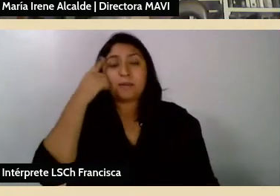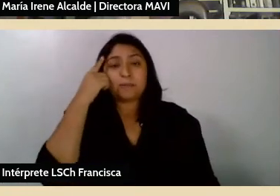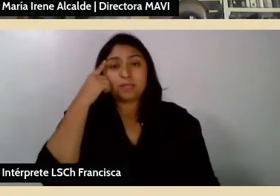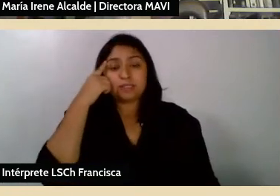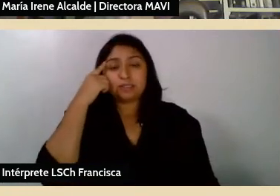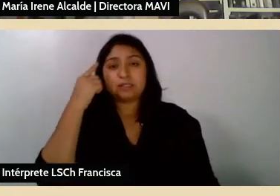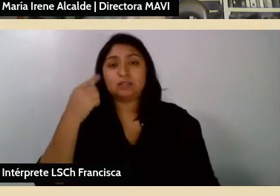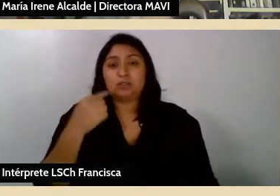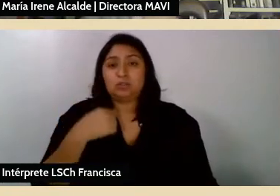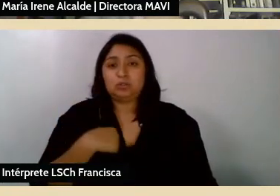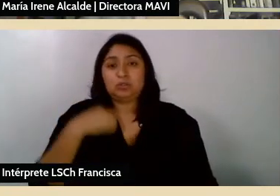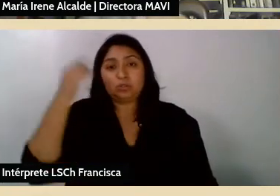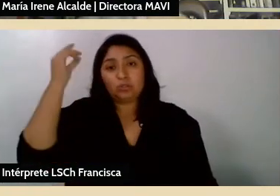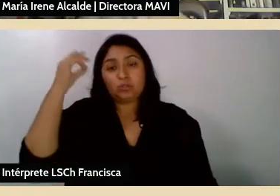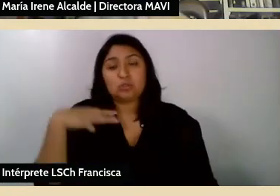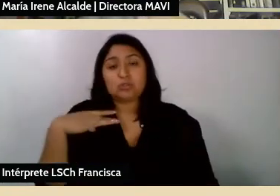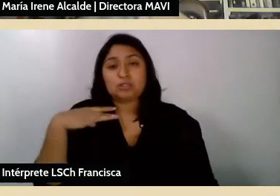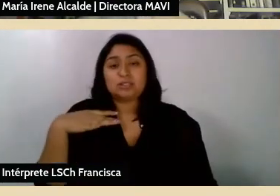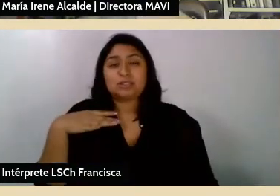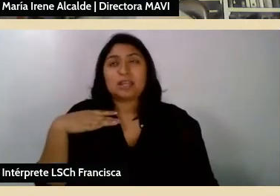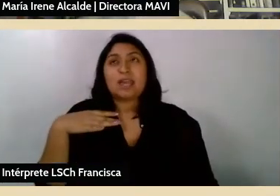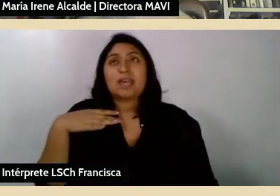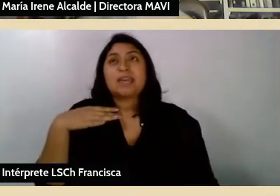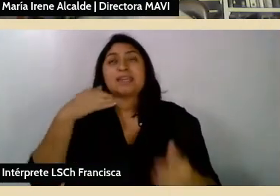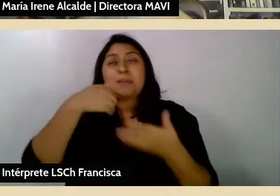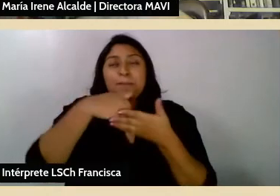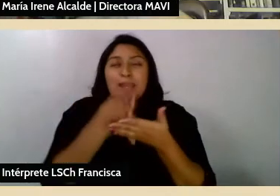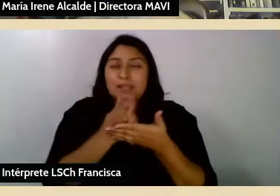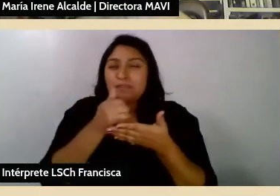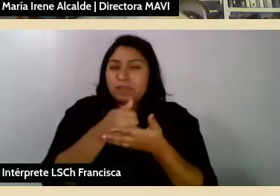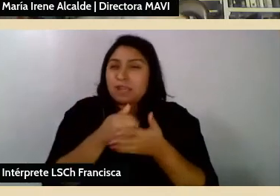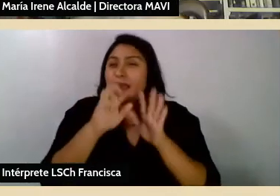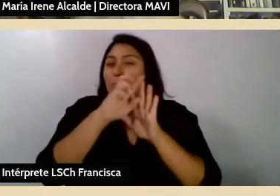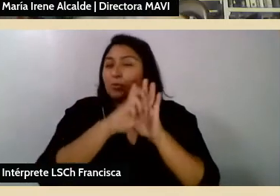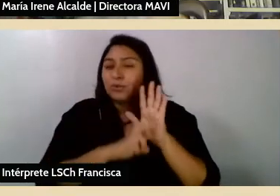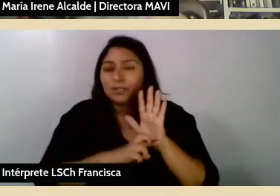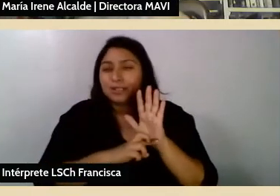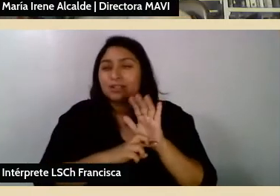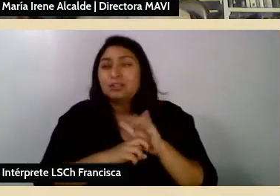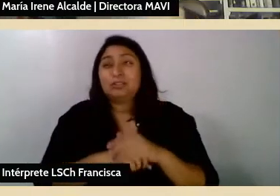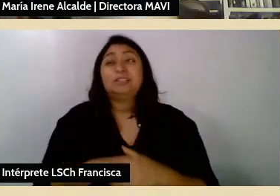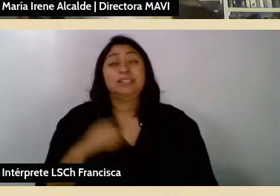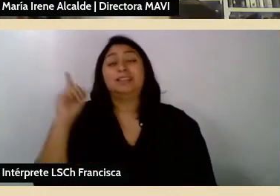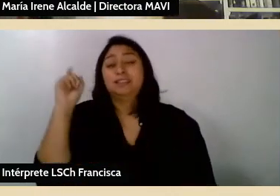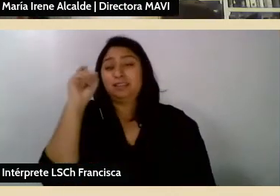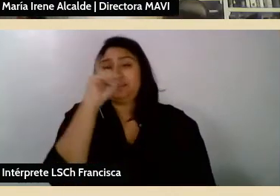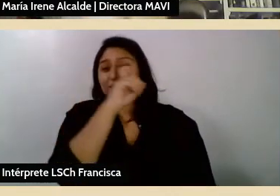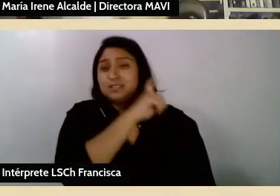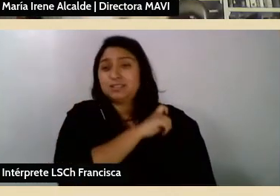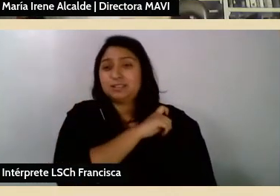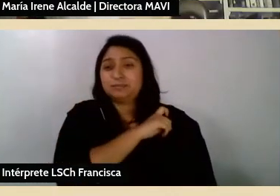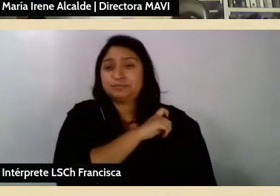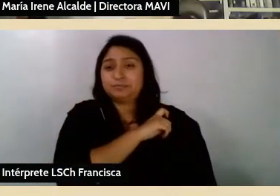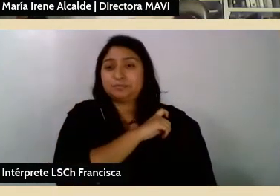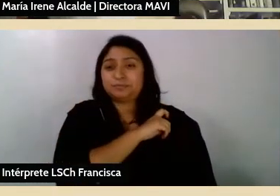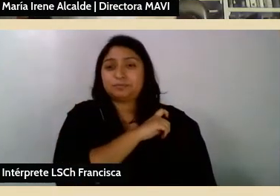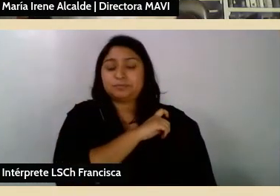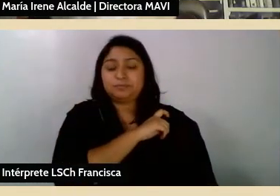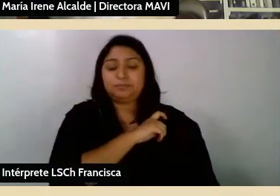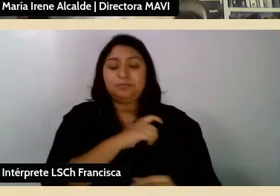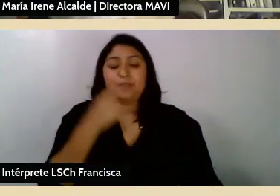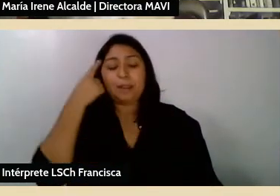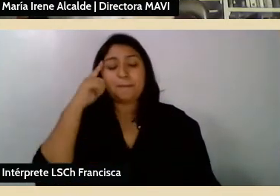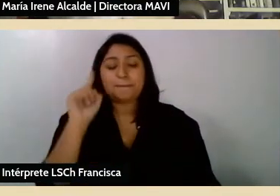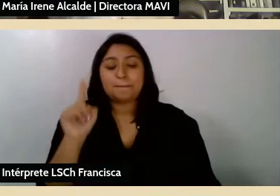hacer como proyecciones o planificaciones es bastante complejo. Sin embargo, yo sé que